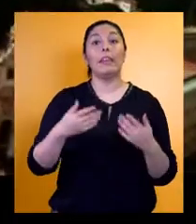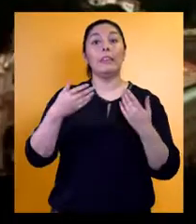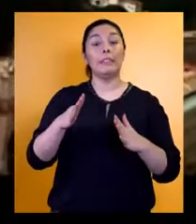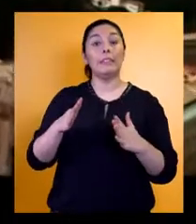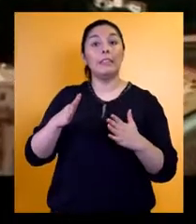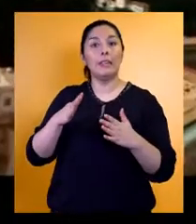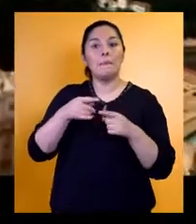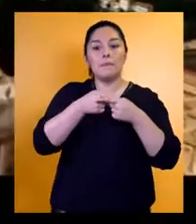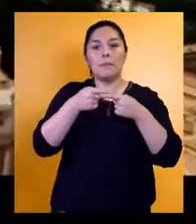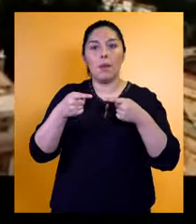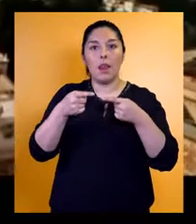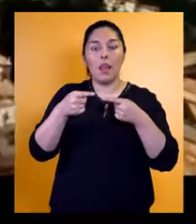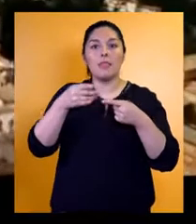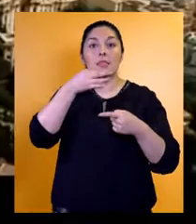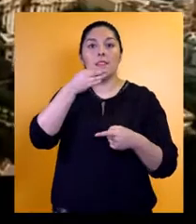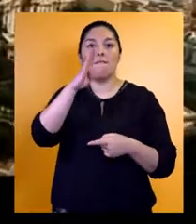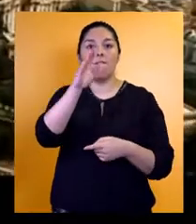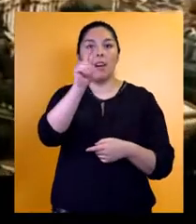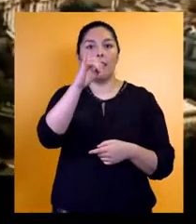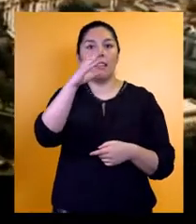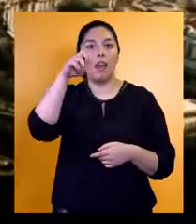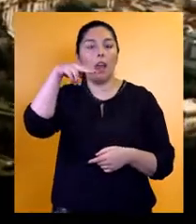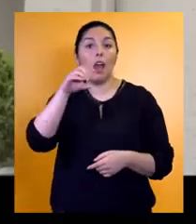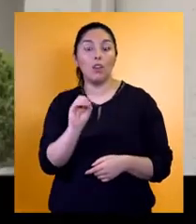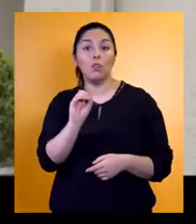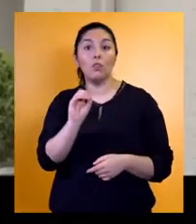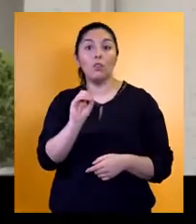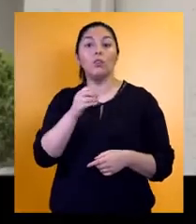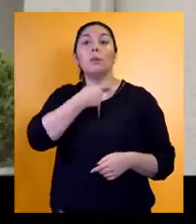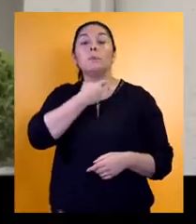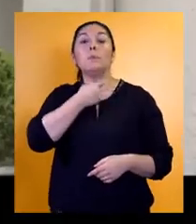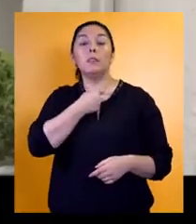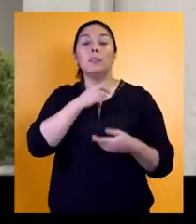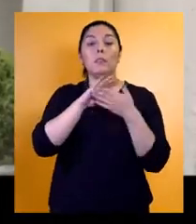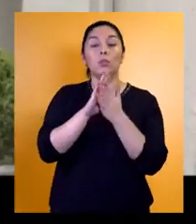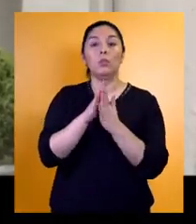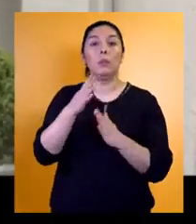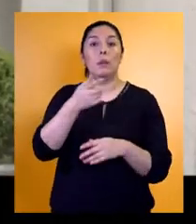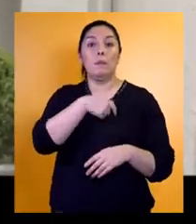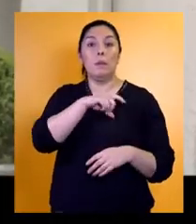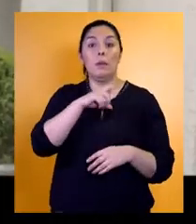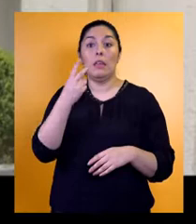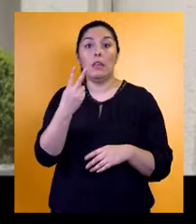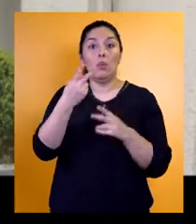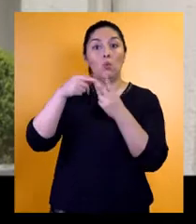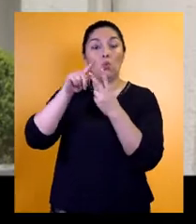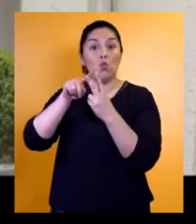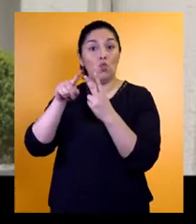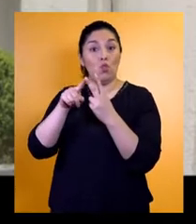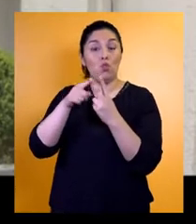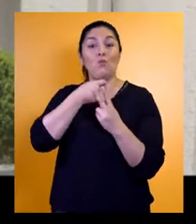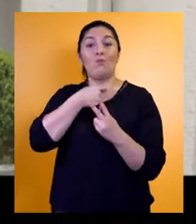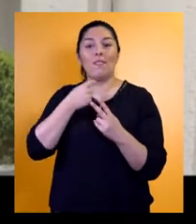Esta semana el Vaticano confirmó que el obispo de Malta, Charles Chicluna, y el sacerdote español Jordi Bertomeu volverán a Chile, esta vez